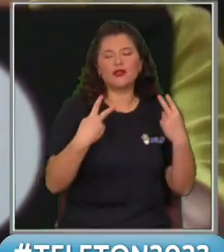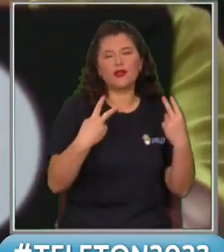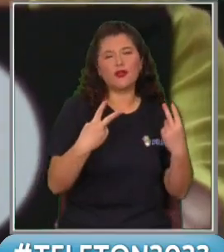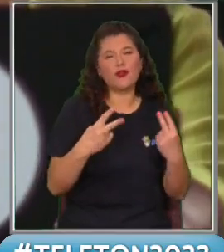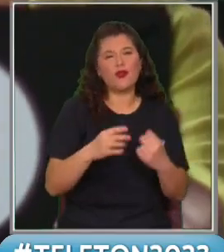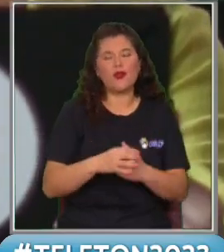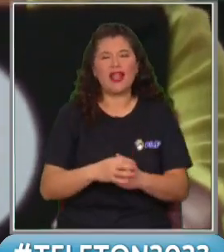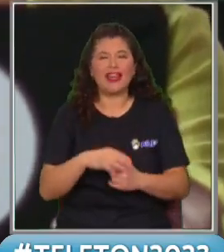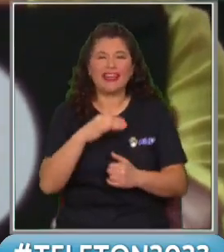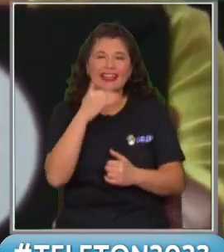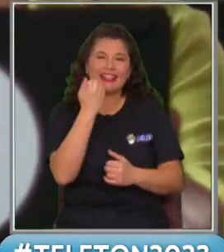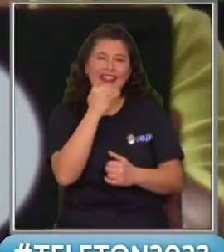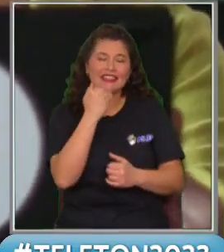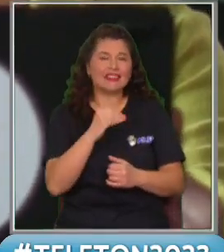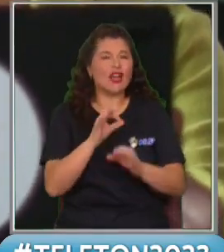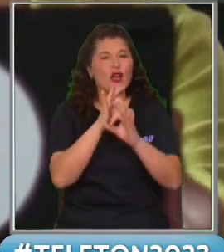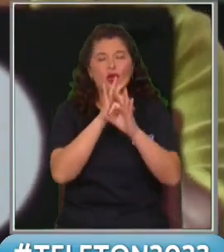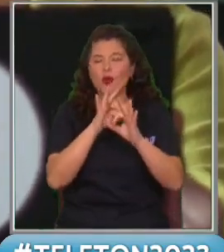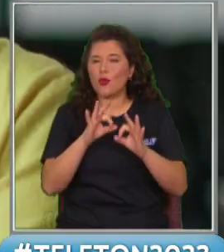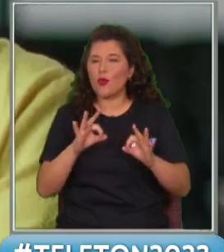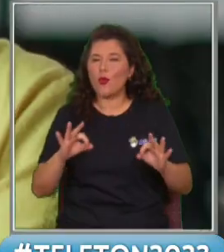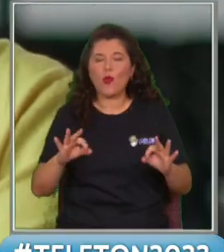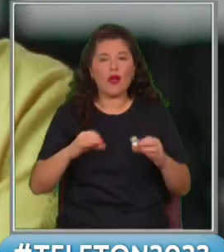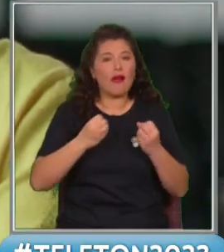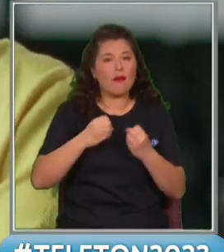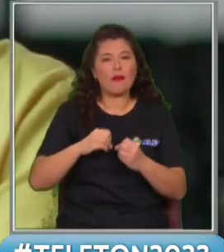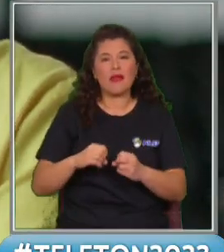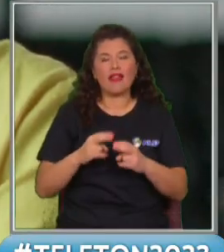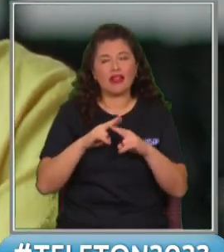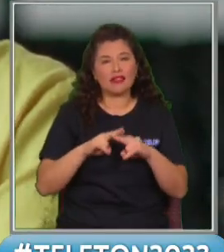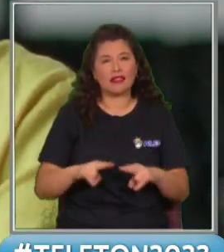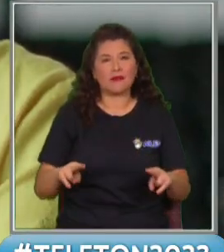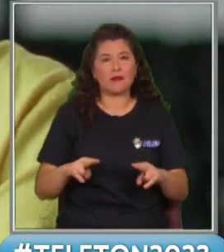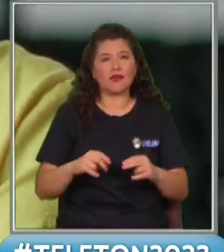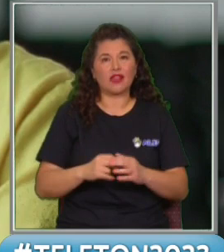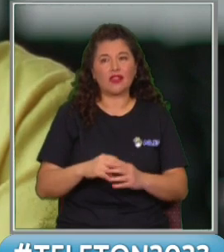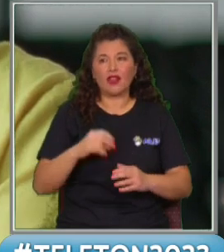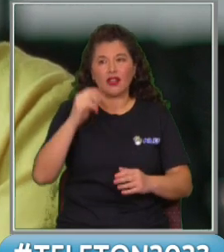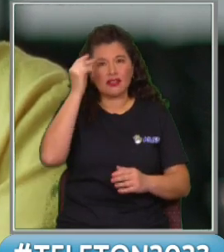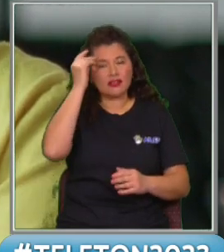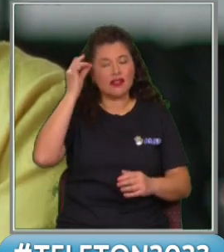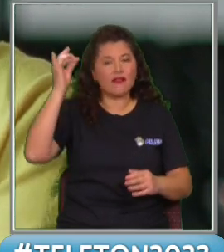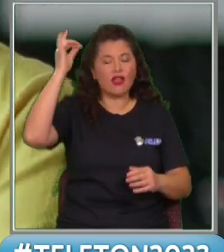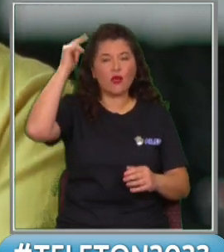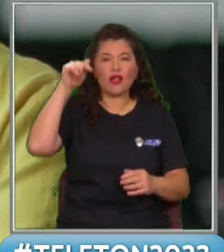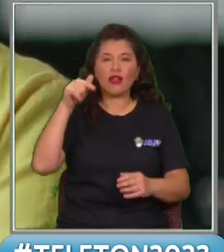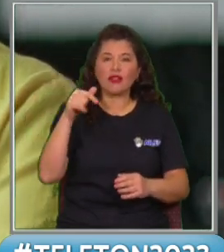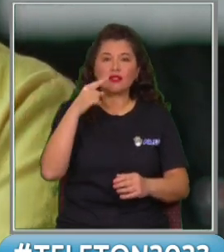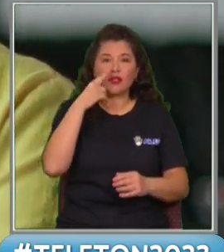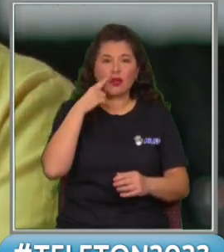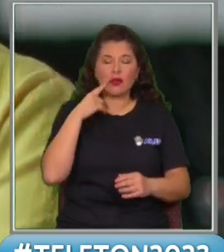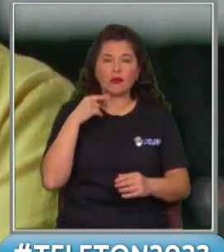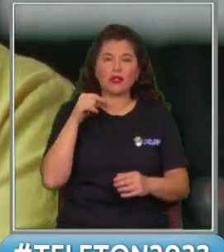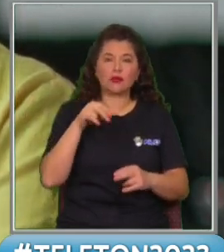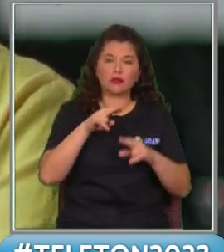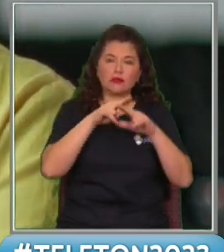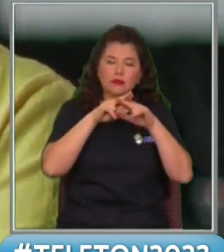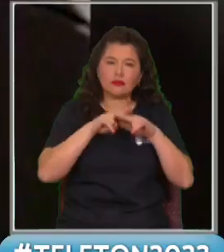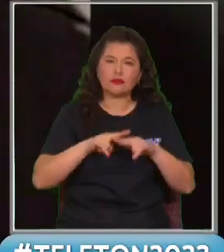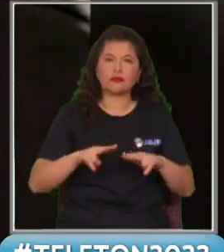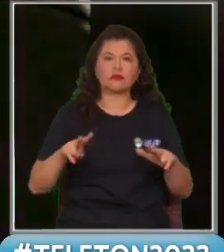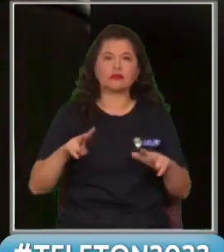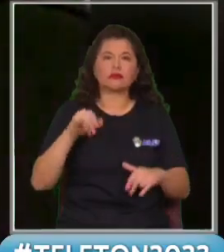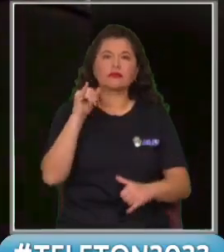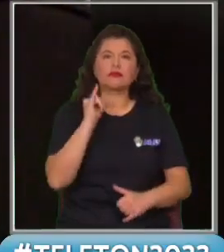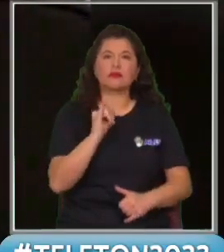la calma. Siempre serena. Mira la sabiduría de este hombre de mantener la calma.